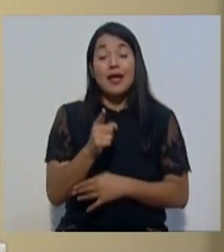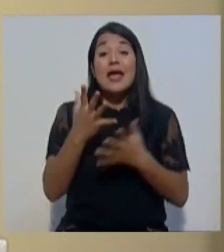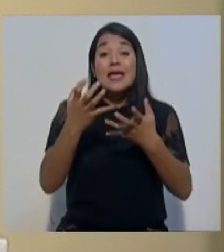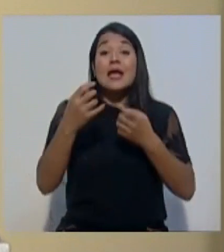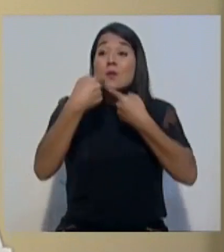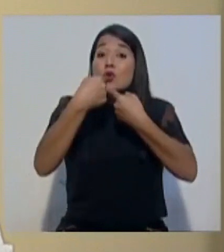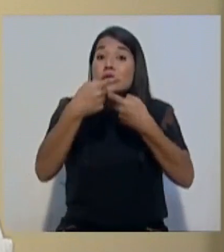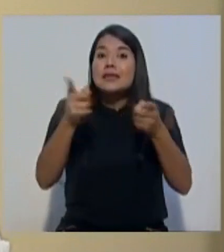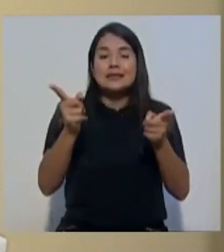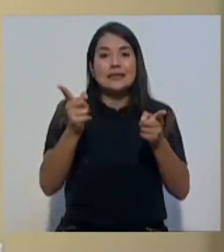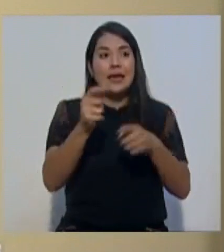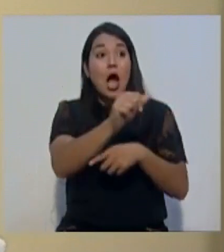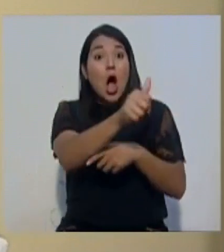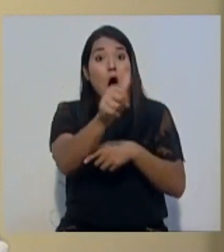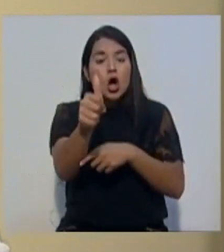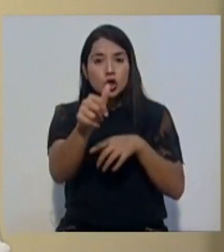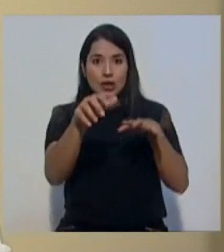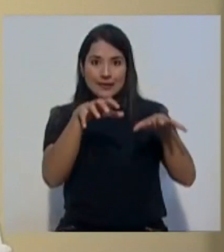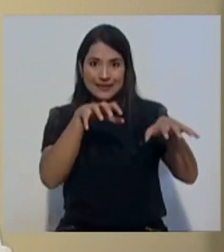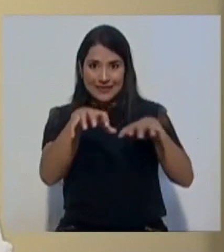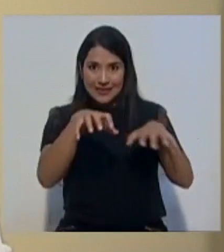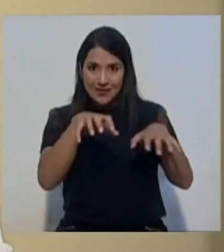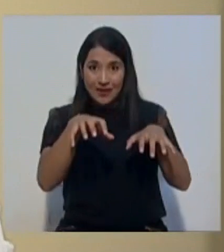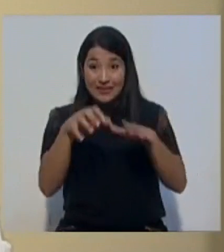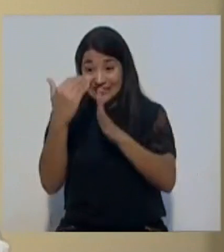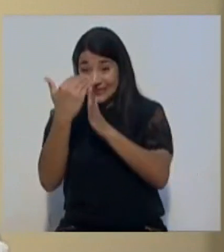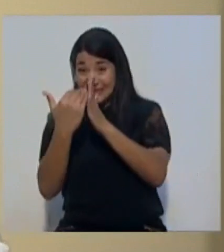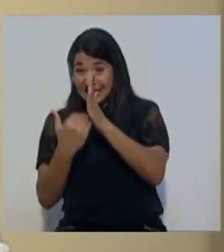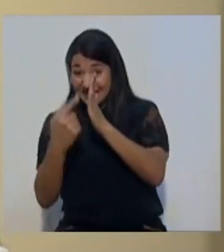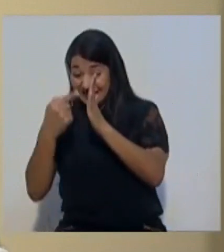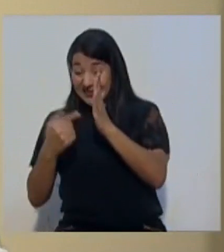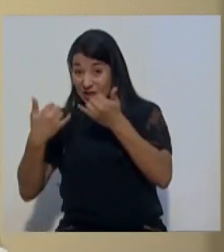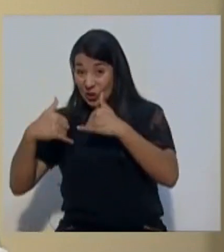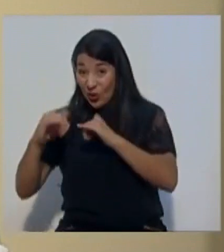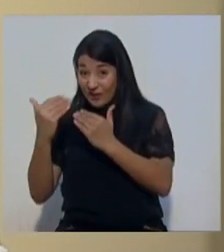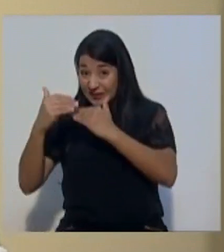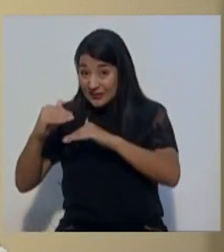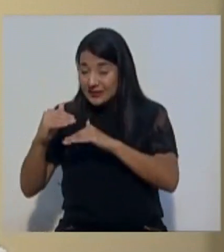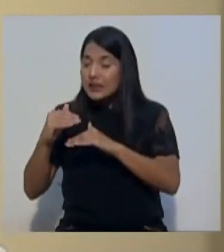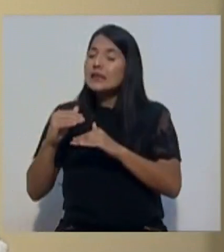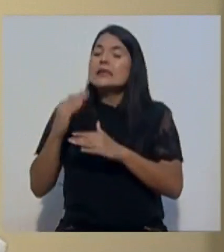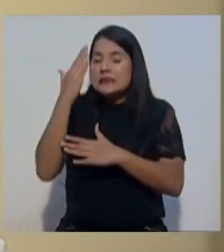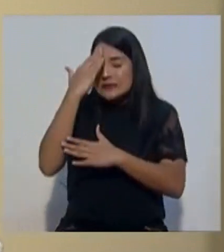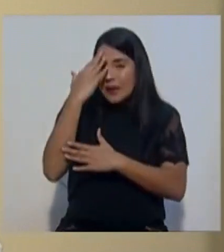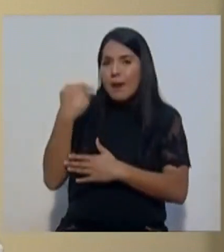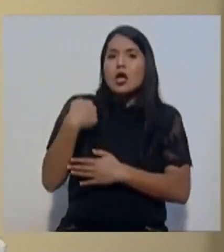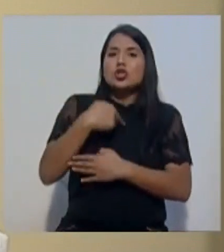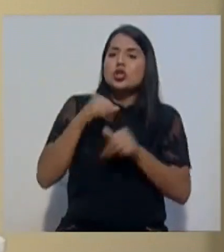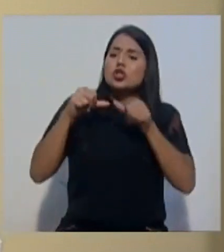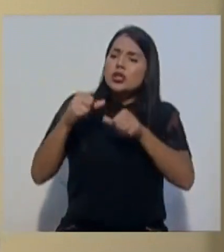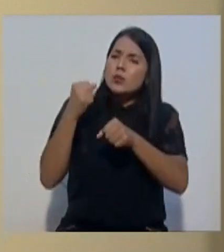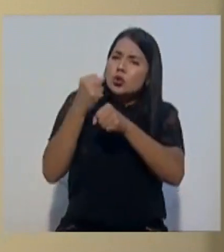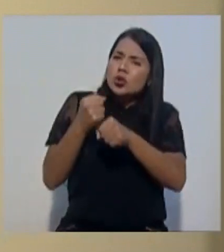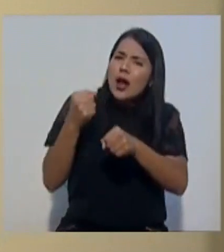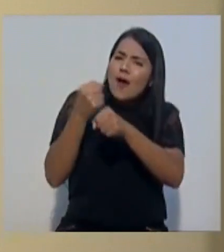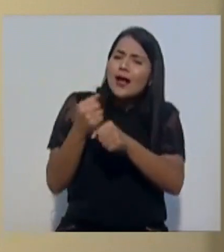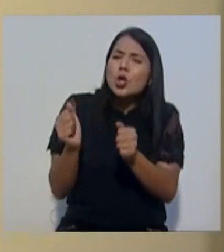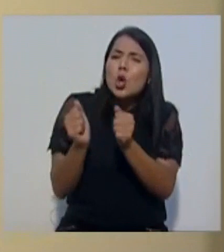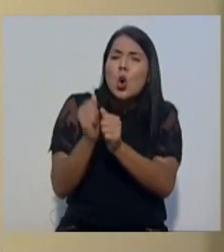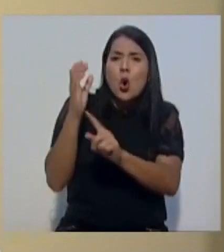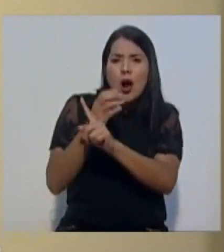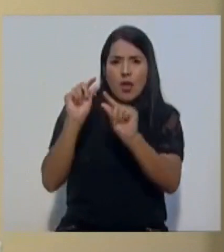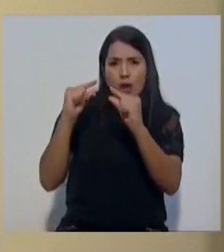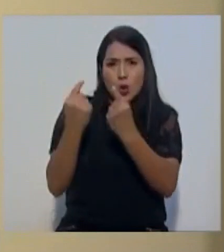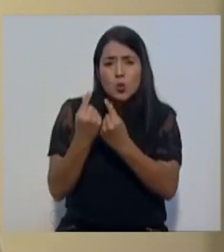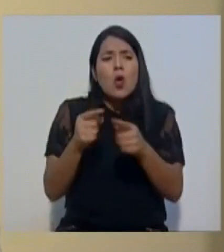decirle a las otras actividades que están esperando, que estamos trabajando con los grupos de cerca, gracias a las